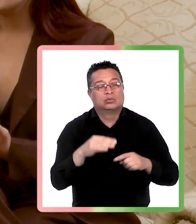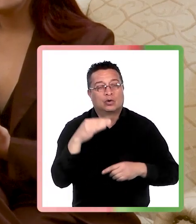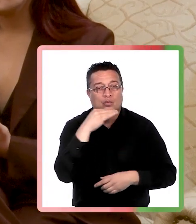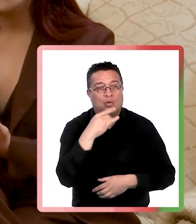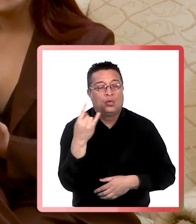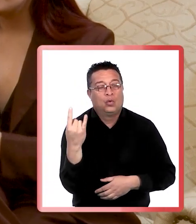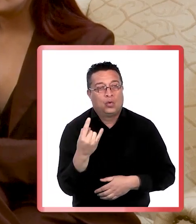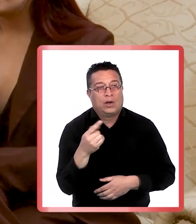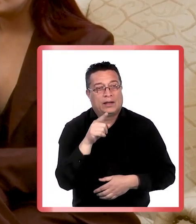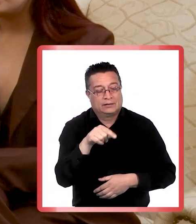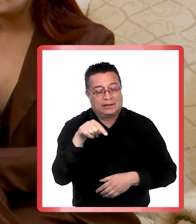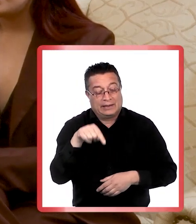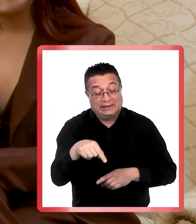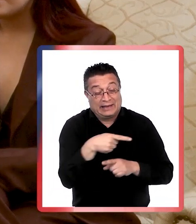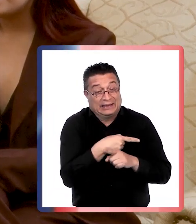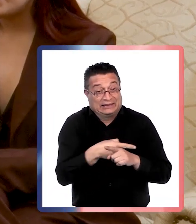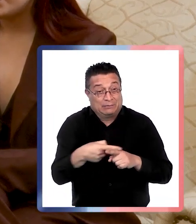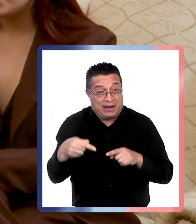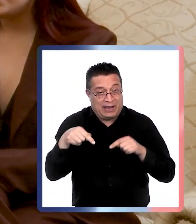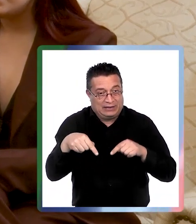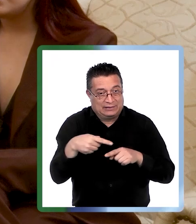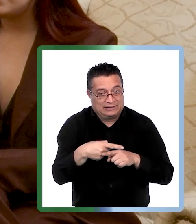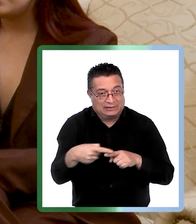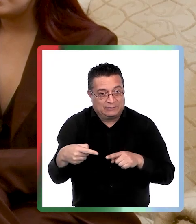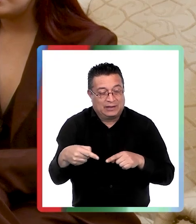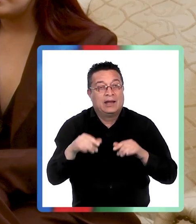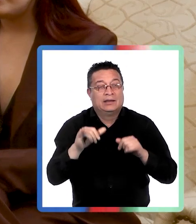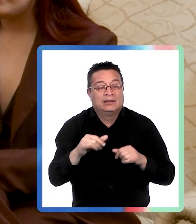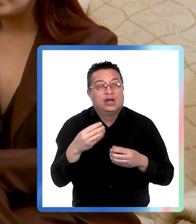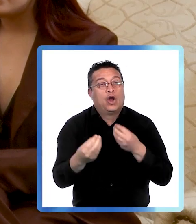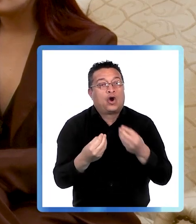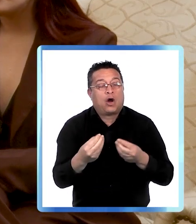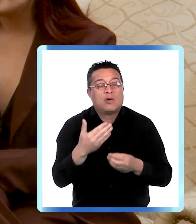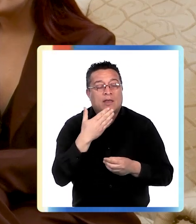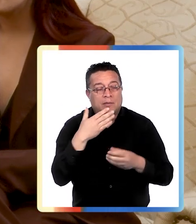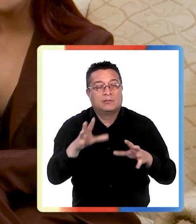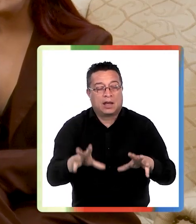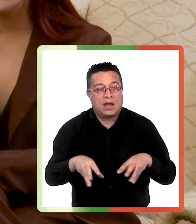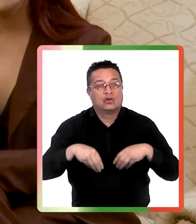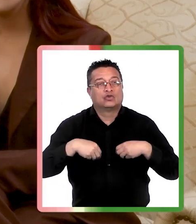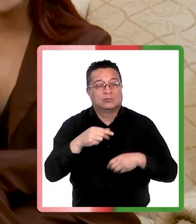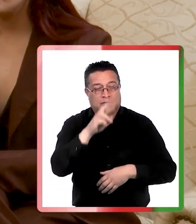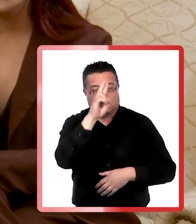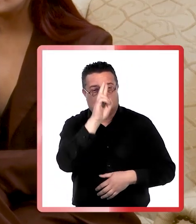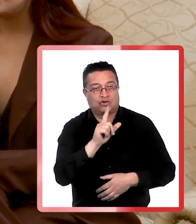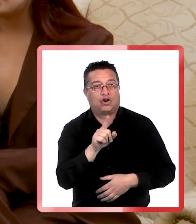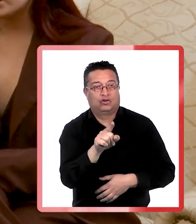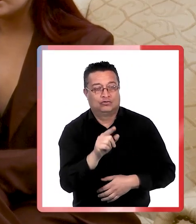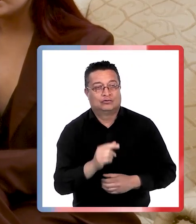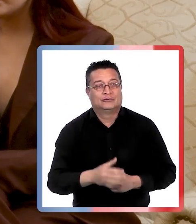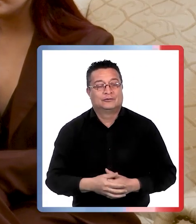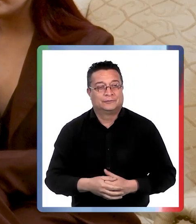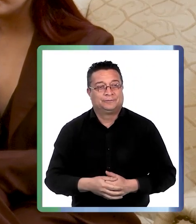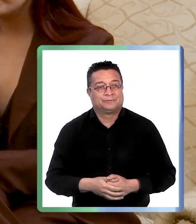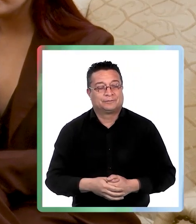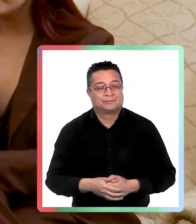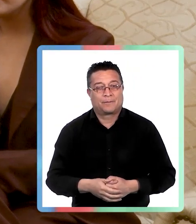gestión de emergencias durante esta semana y cómo fue también asumir ese rol tan importante?